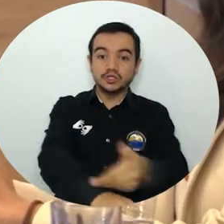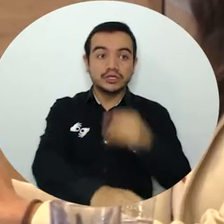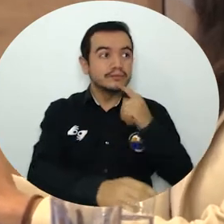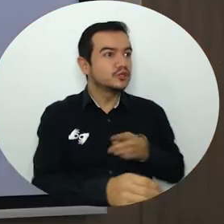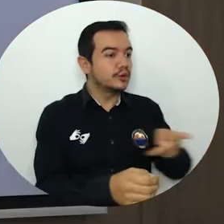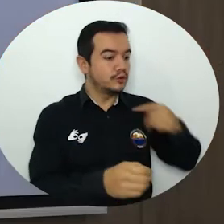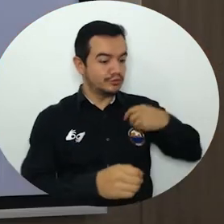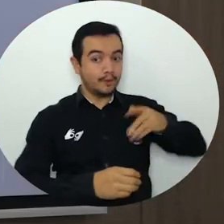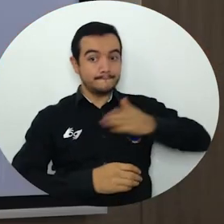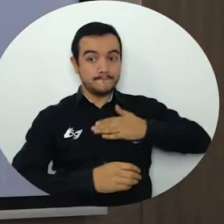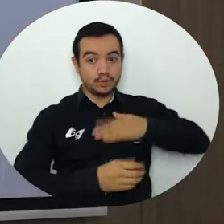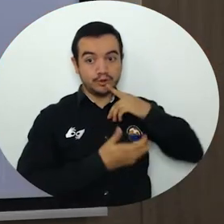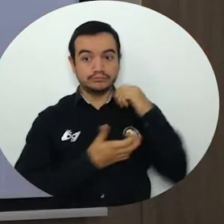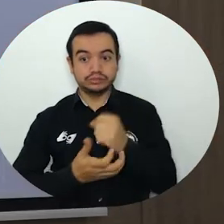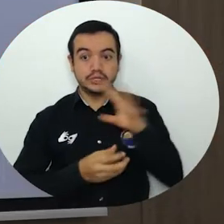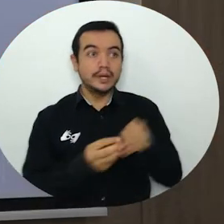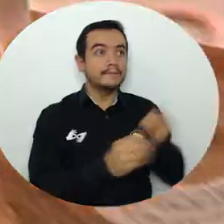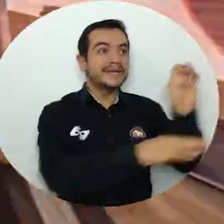de entidades externas.